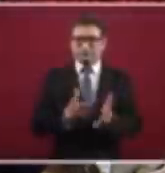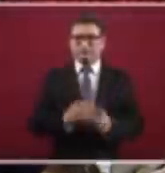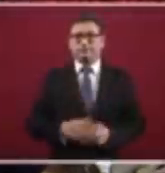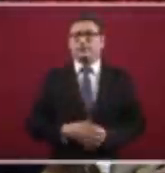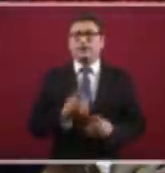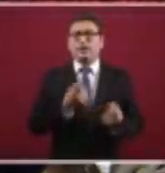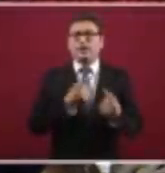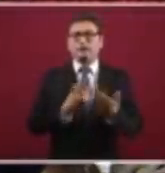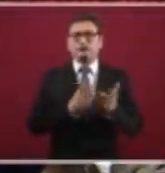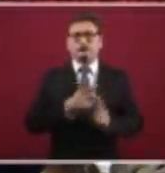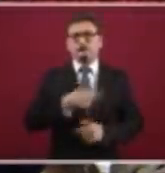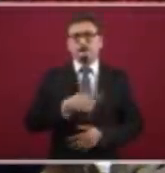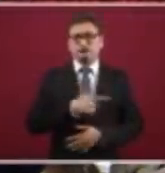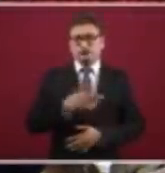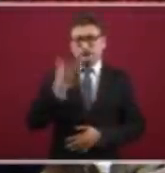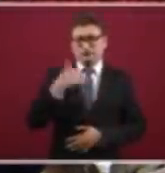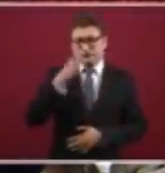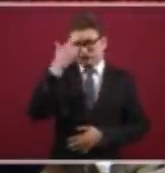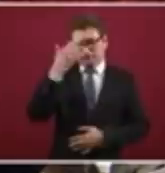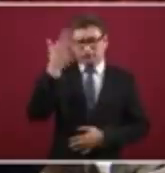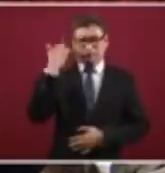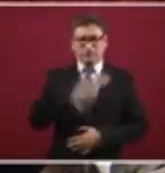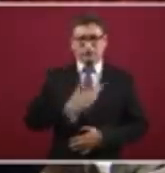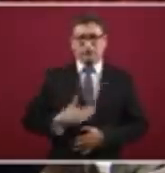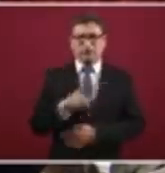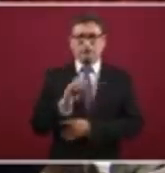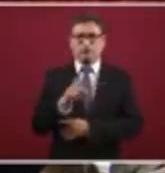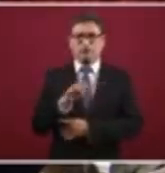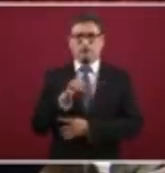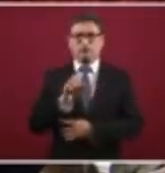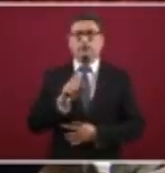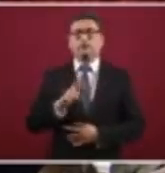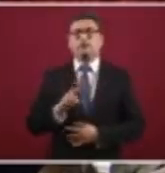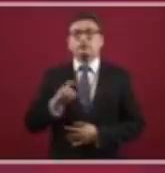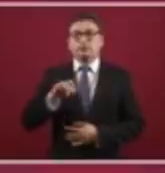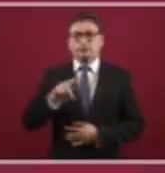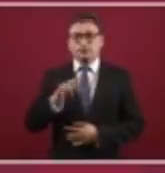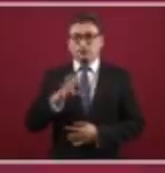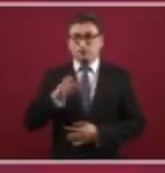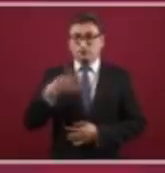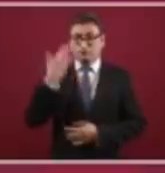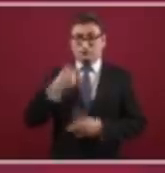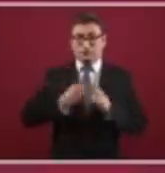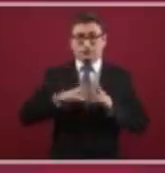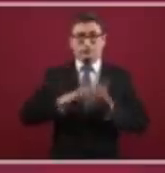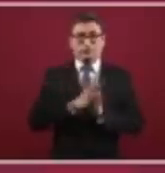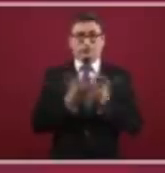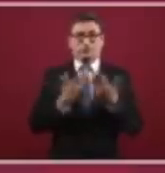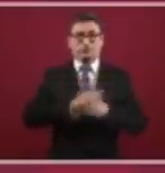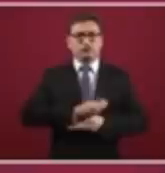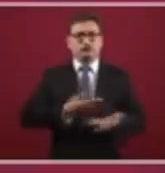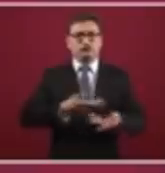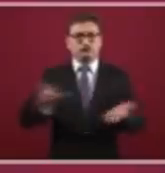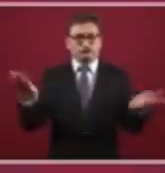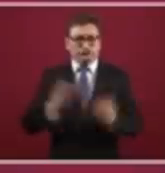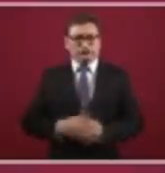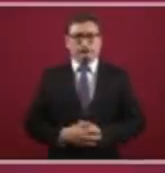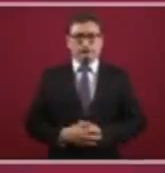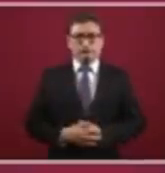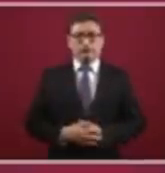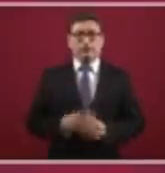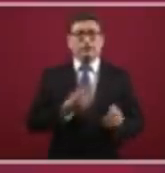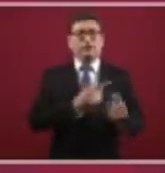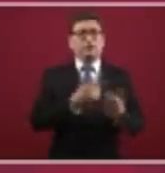hablando del presidente lópez mateos el inicio con la entrega de los libros de texto y